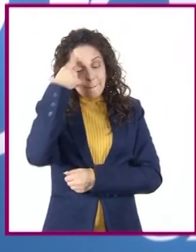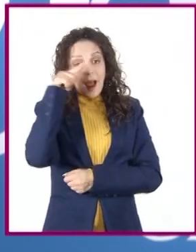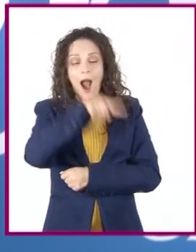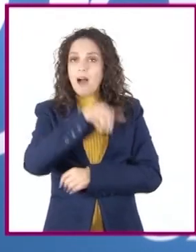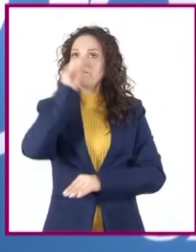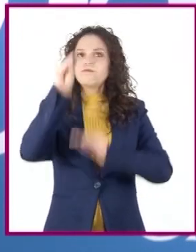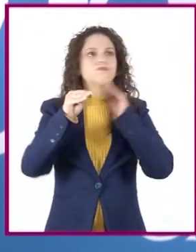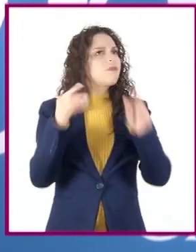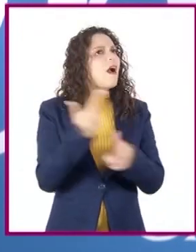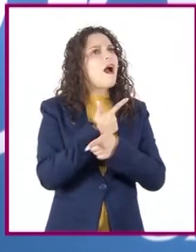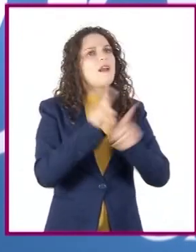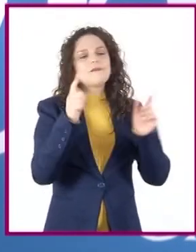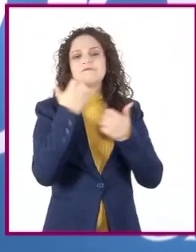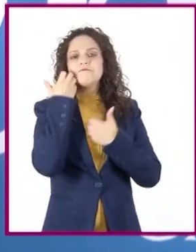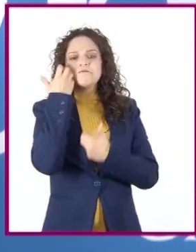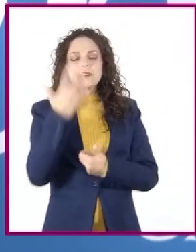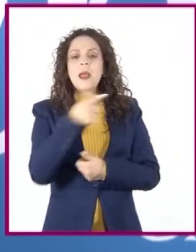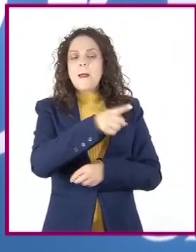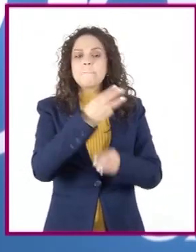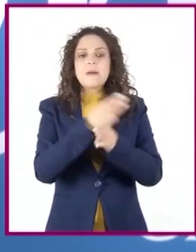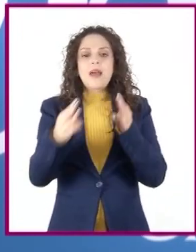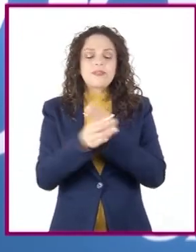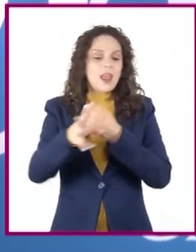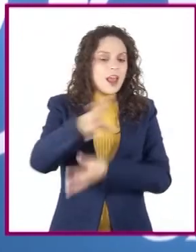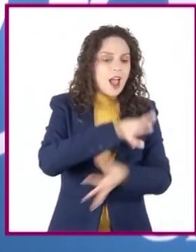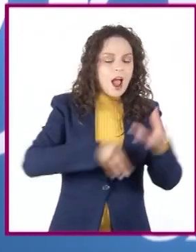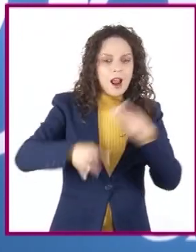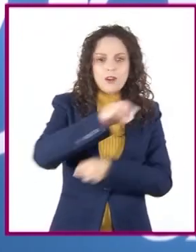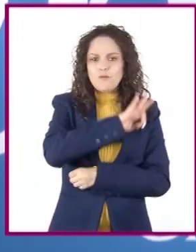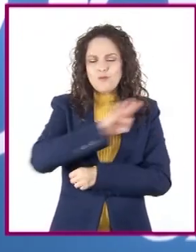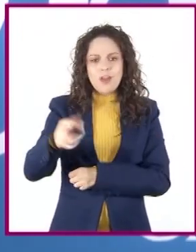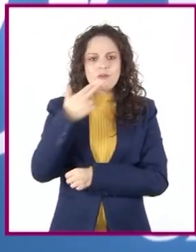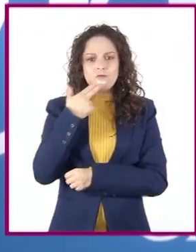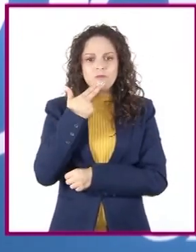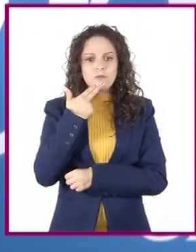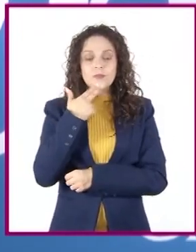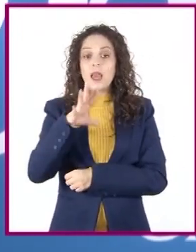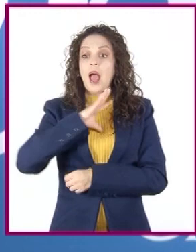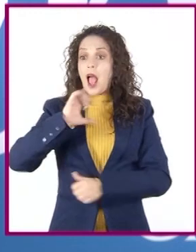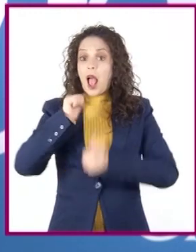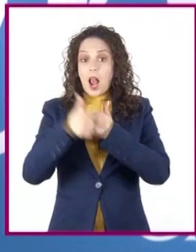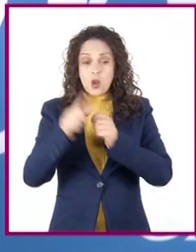uso de material reciclado que tengan a la mano. Si tienen alguna duda,